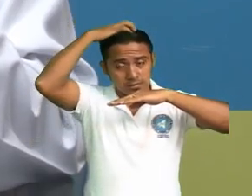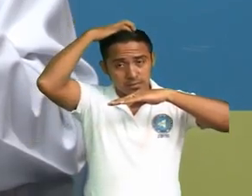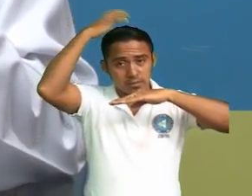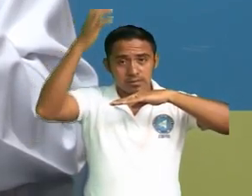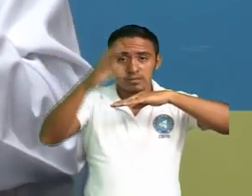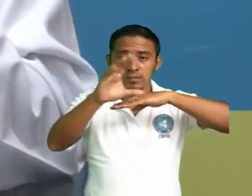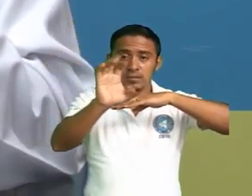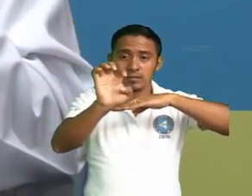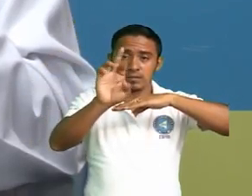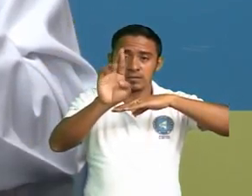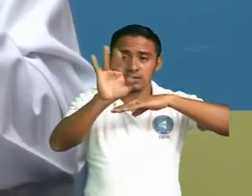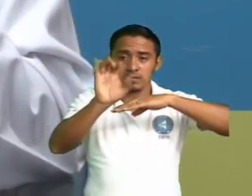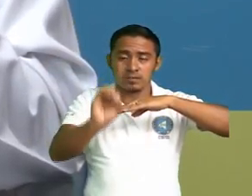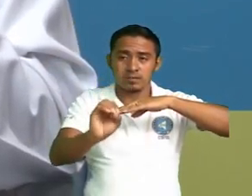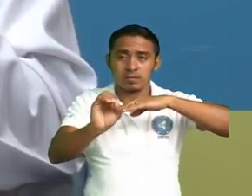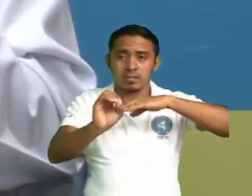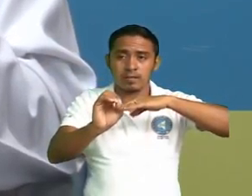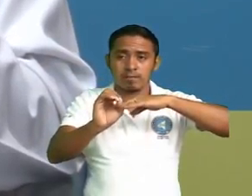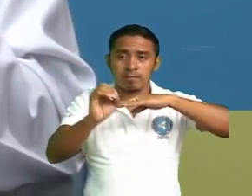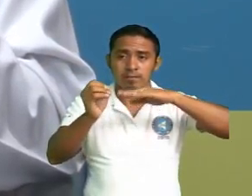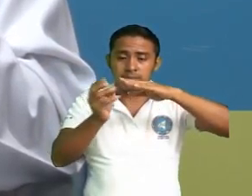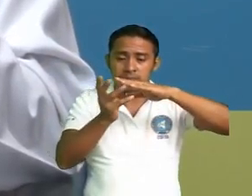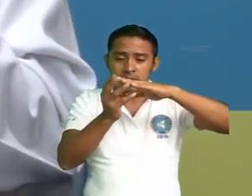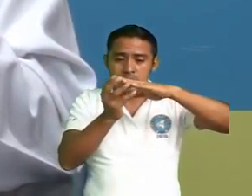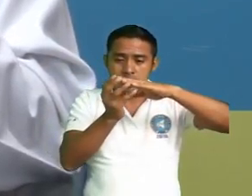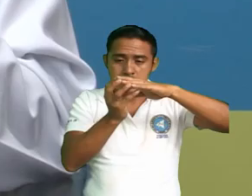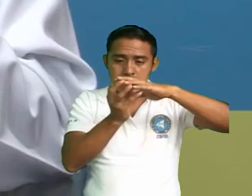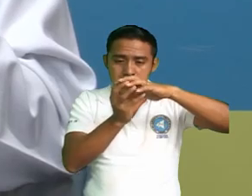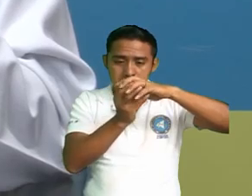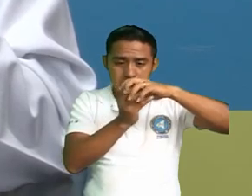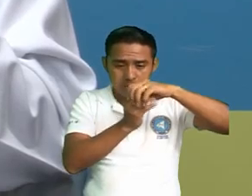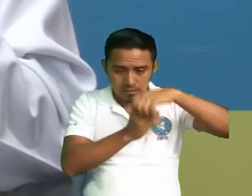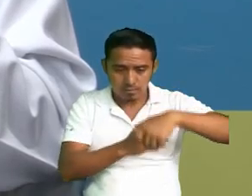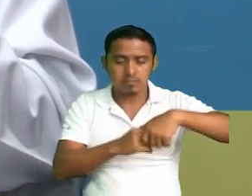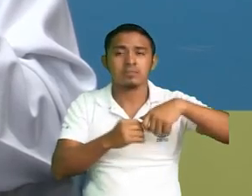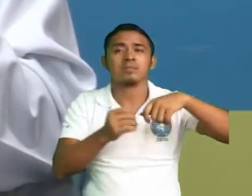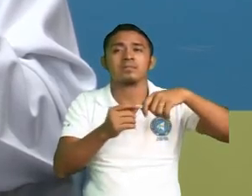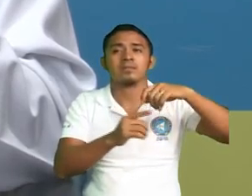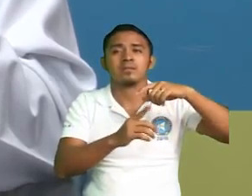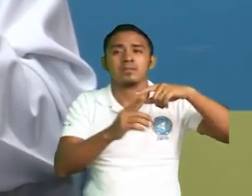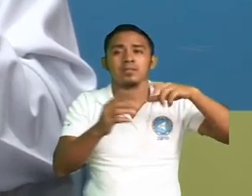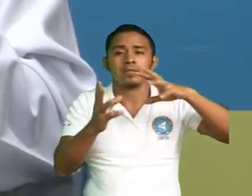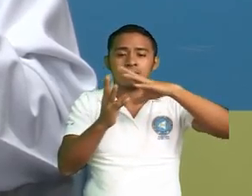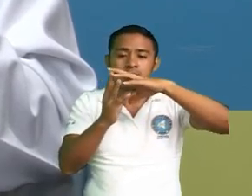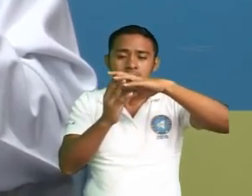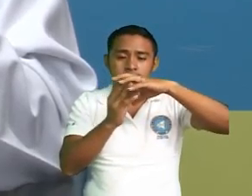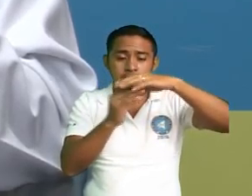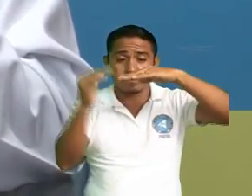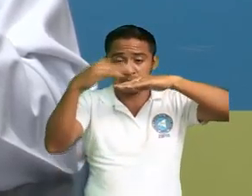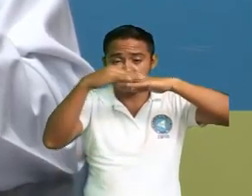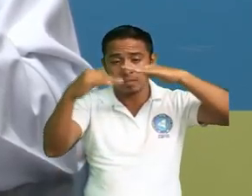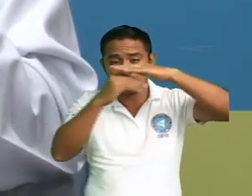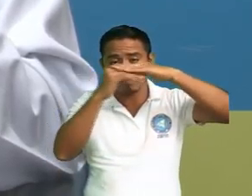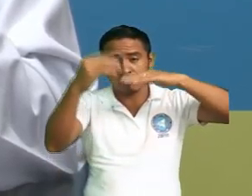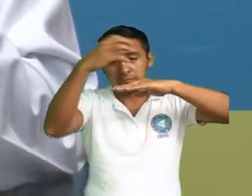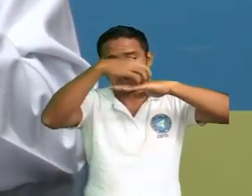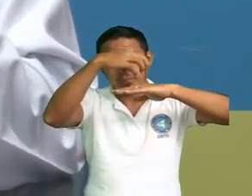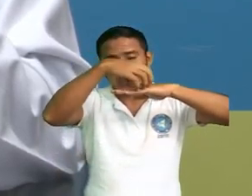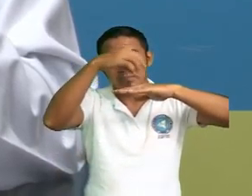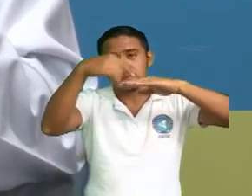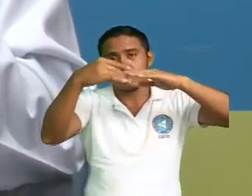cráneo. Al erosionarse ese techo de la caja timpánica o de la